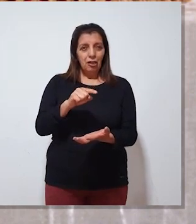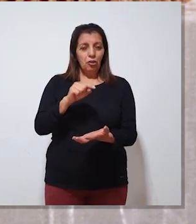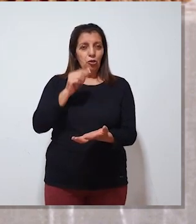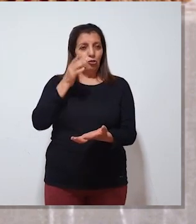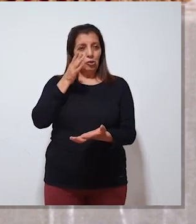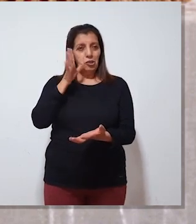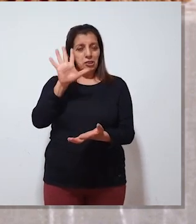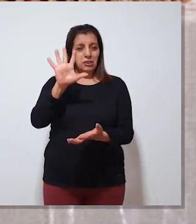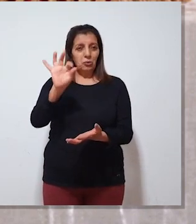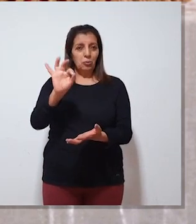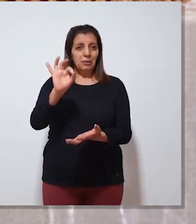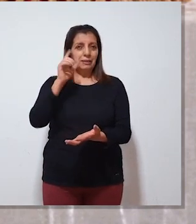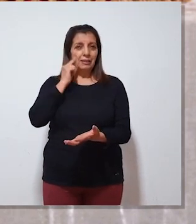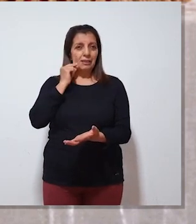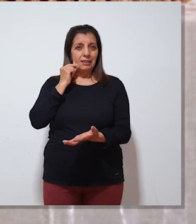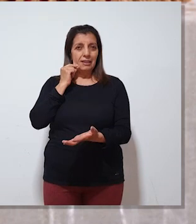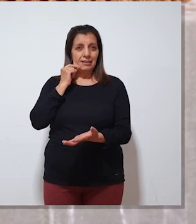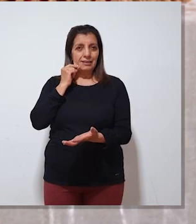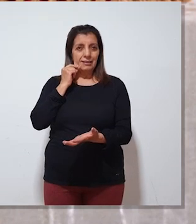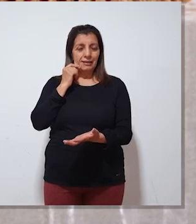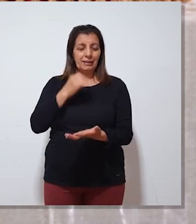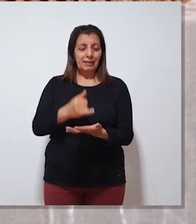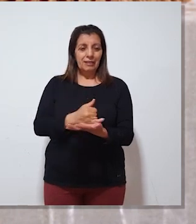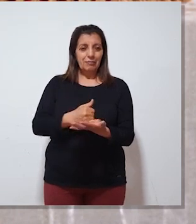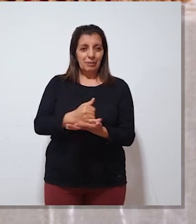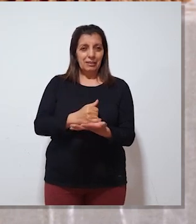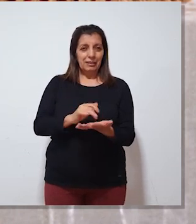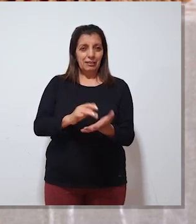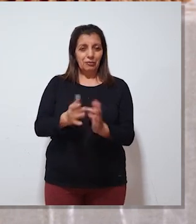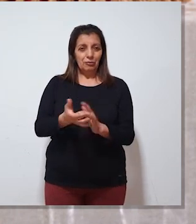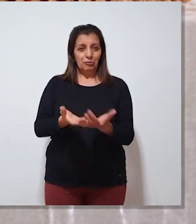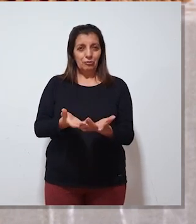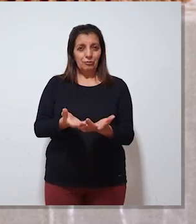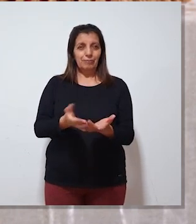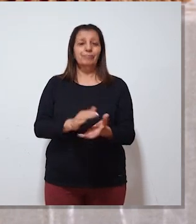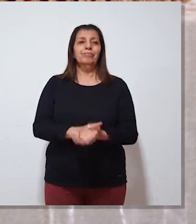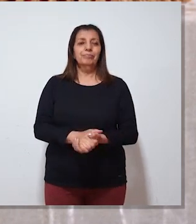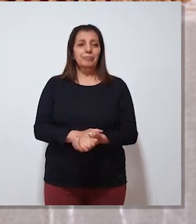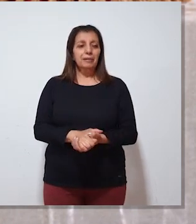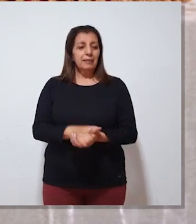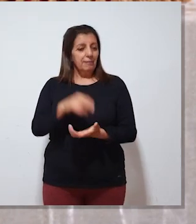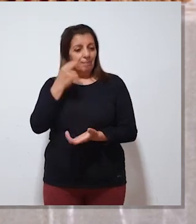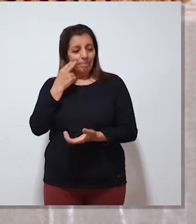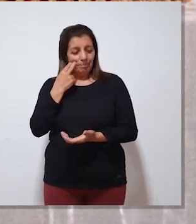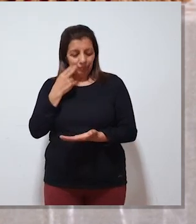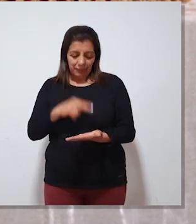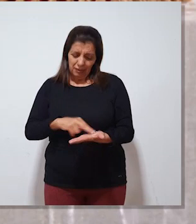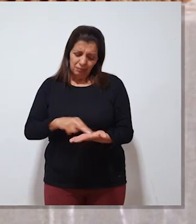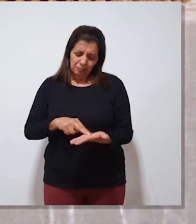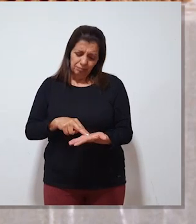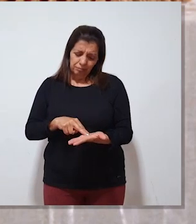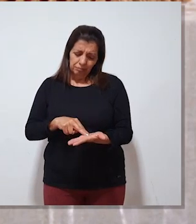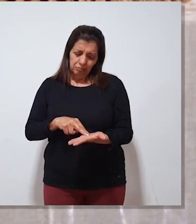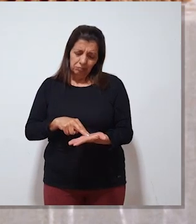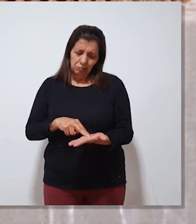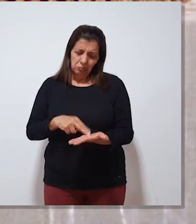proyecciones para la vida de la Iglesia naciendo. Podemos ver dos elementos altamente